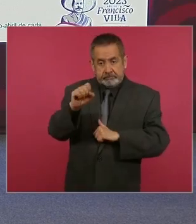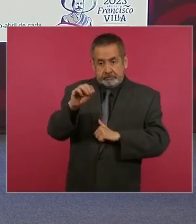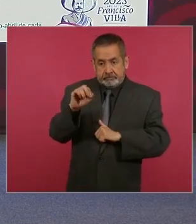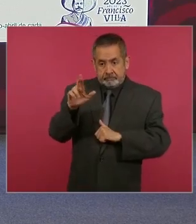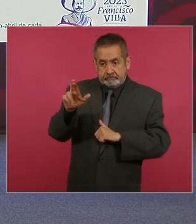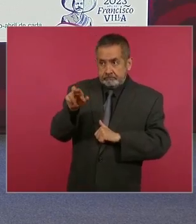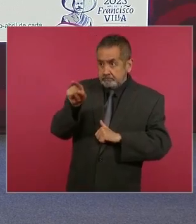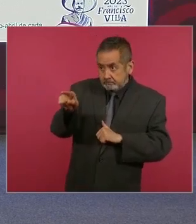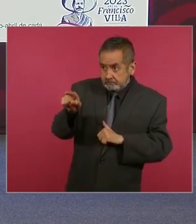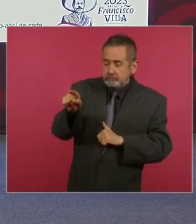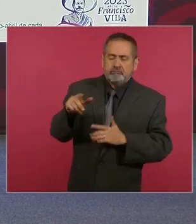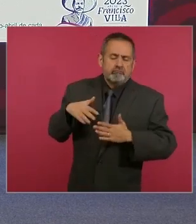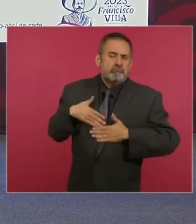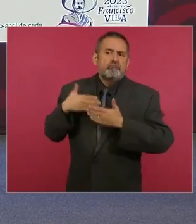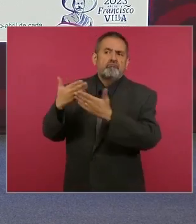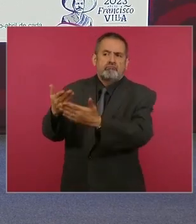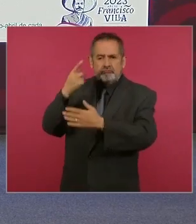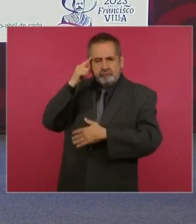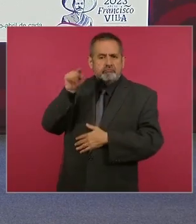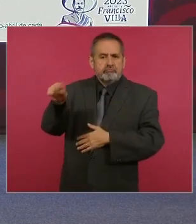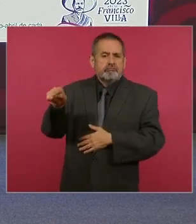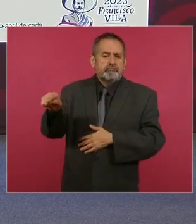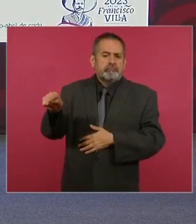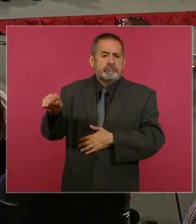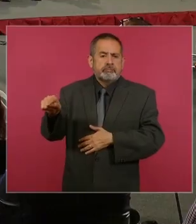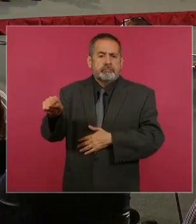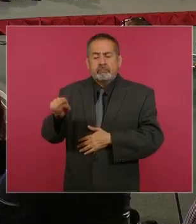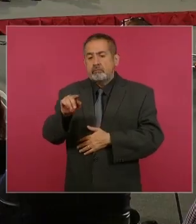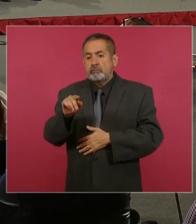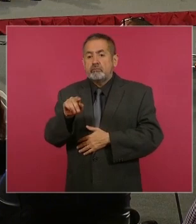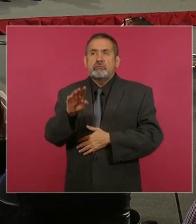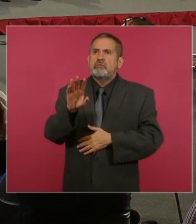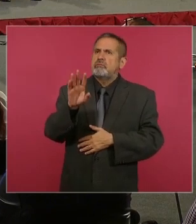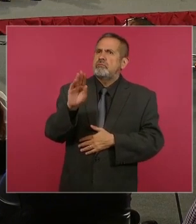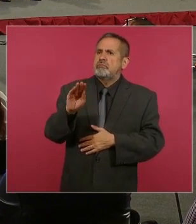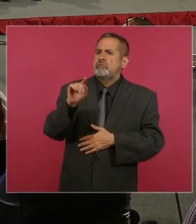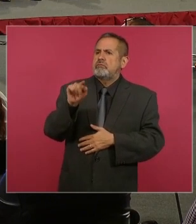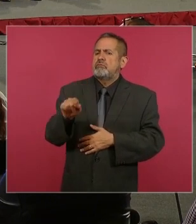aumento en la confianza, tiene una confianza del